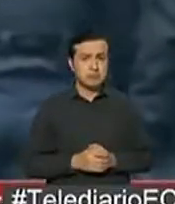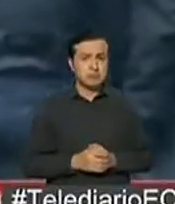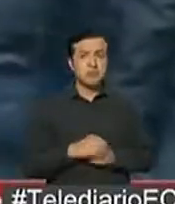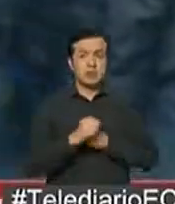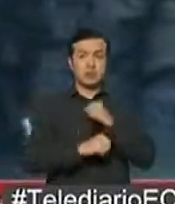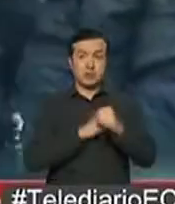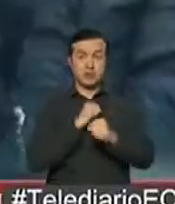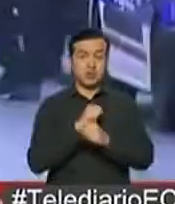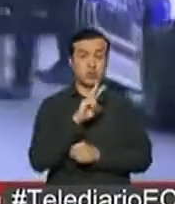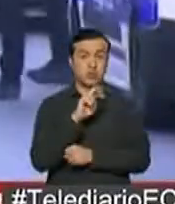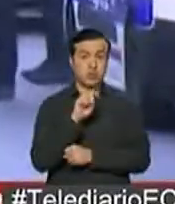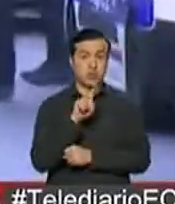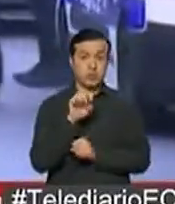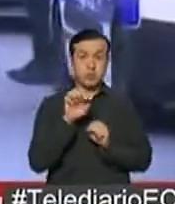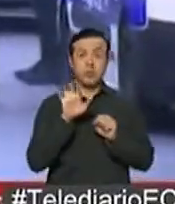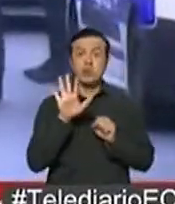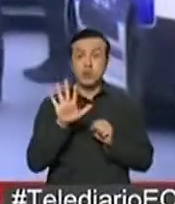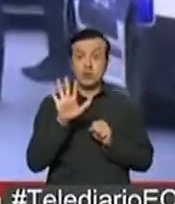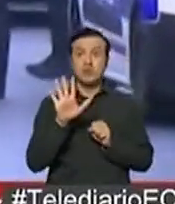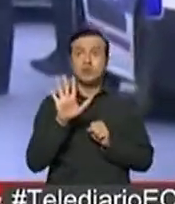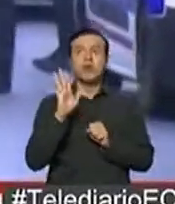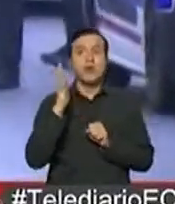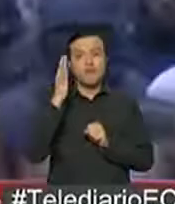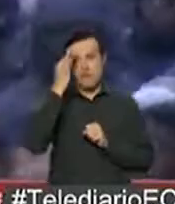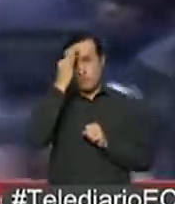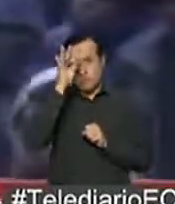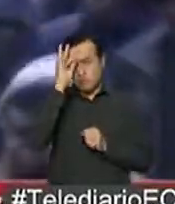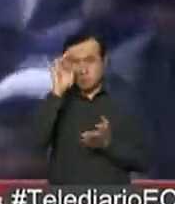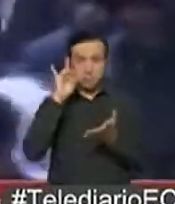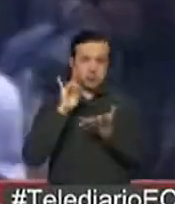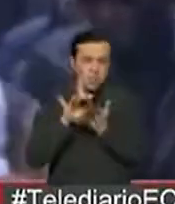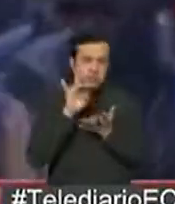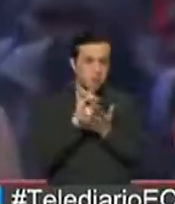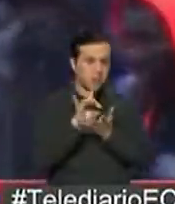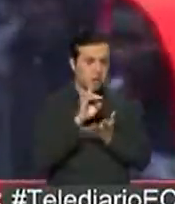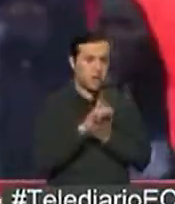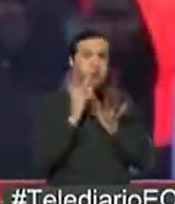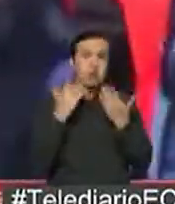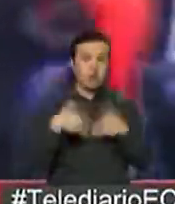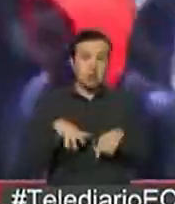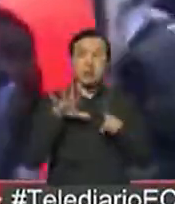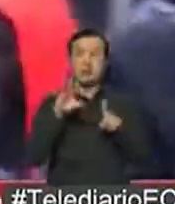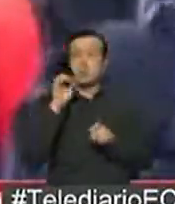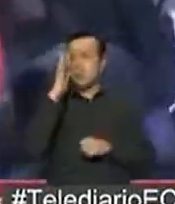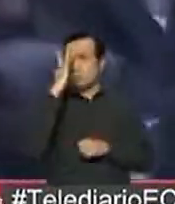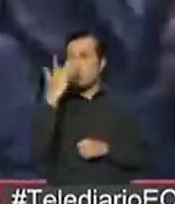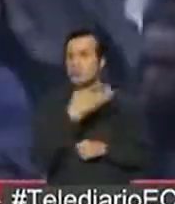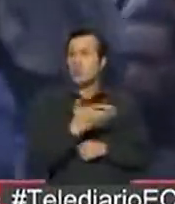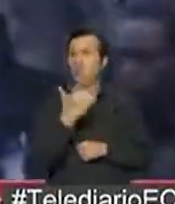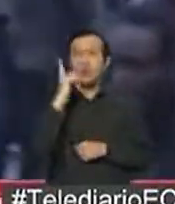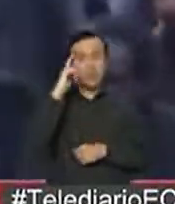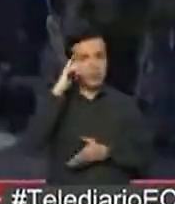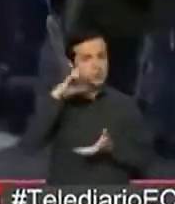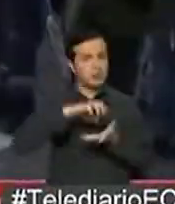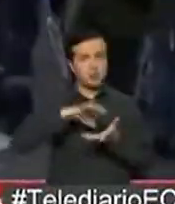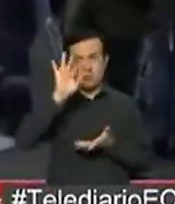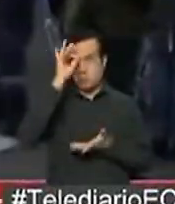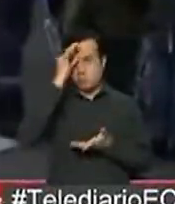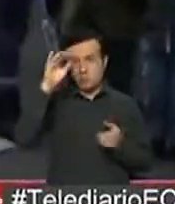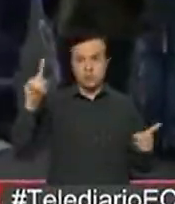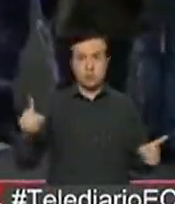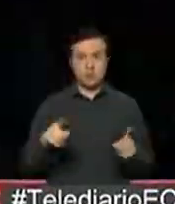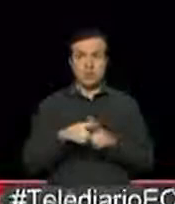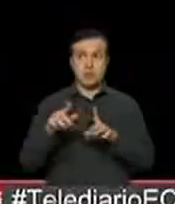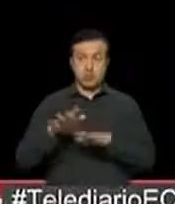2015 francia realiza este tipo de desalojos este fue el número 60 y responde a la promesa del gobierno francés de vaciar el